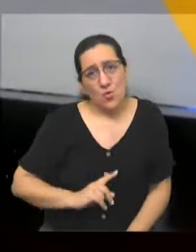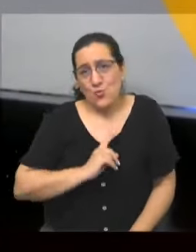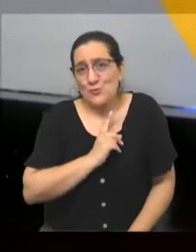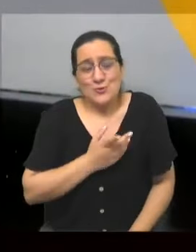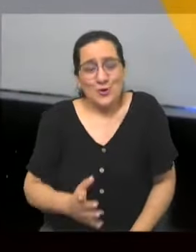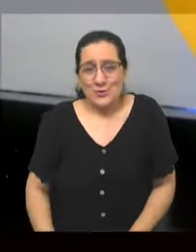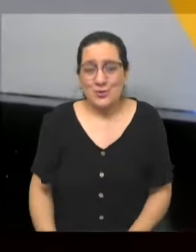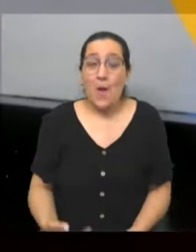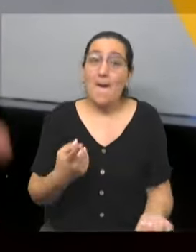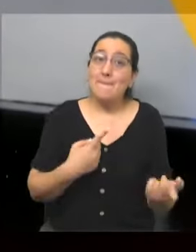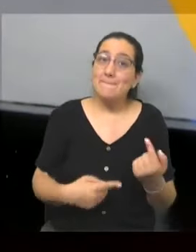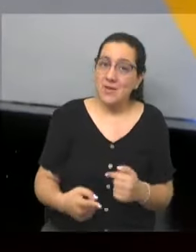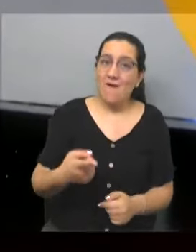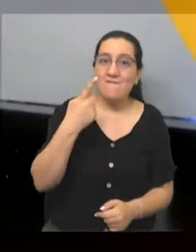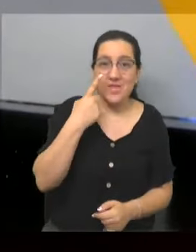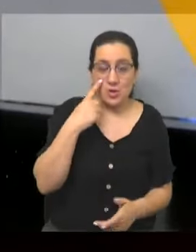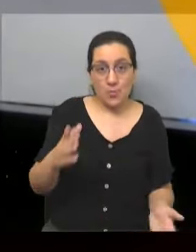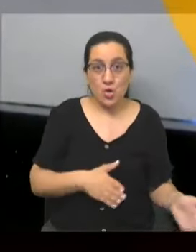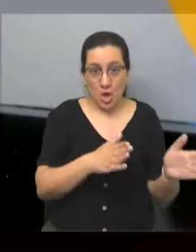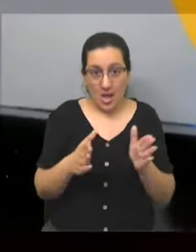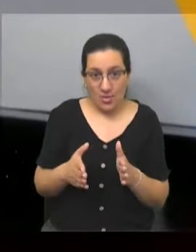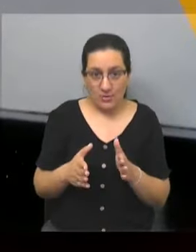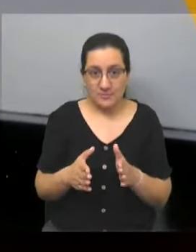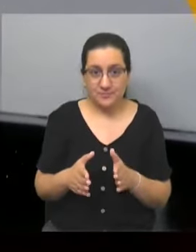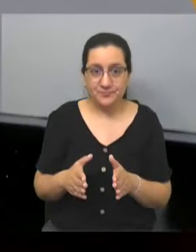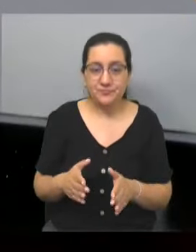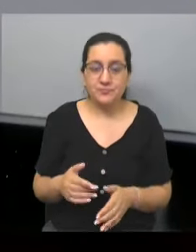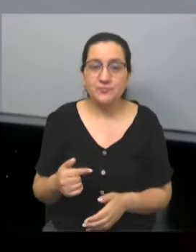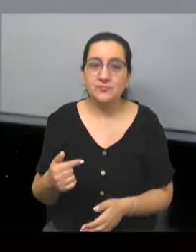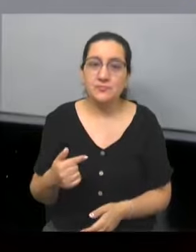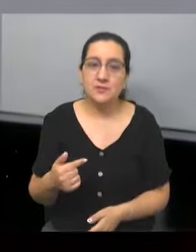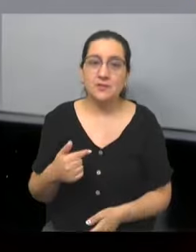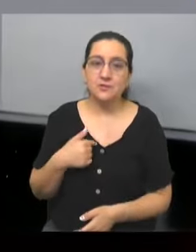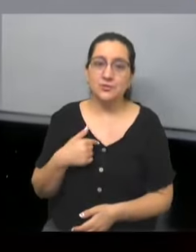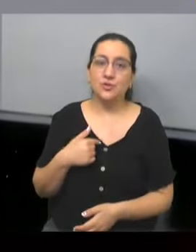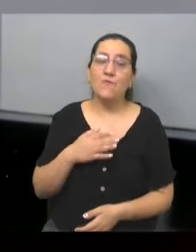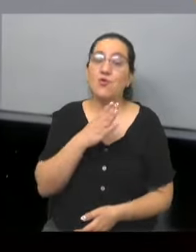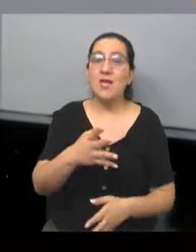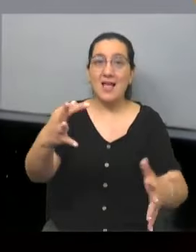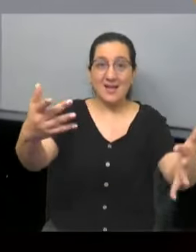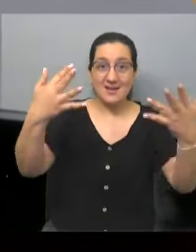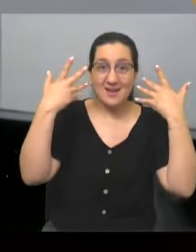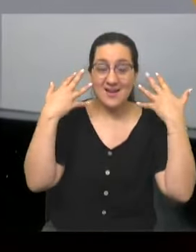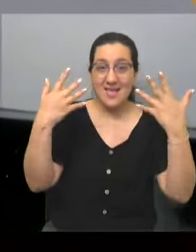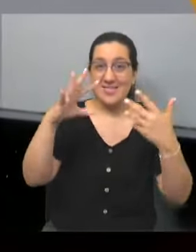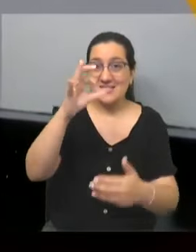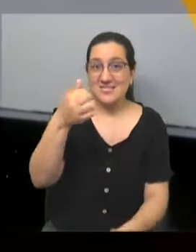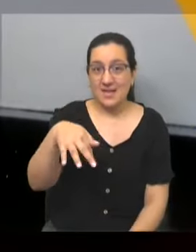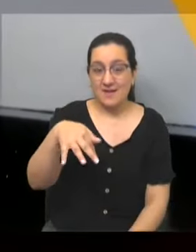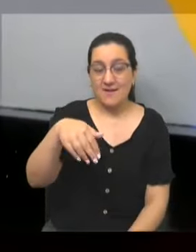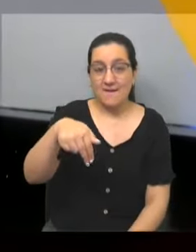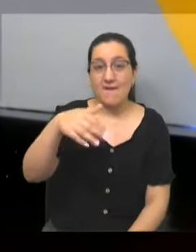país. Pero vieron que por otro lado les dije que voy a estar en la carrera de San Felipe y Santiago. Sí.